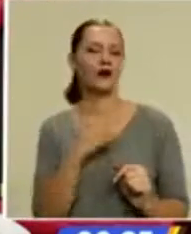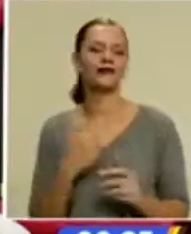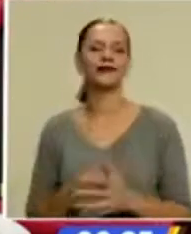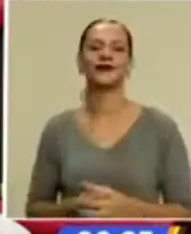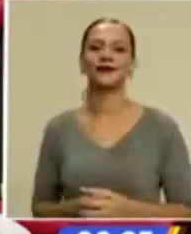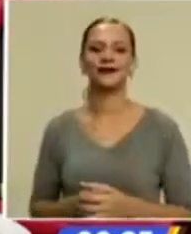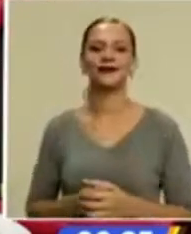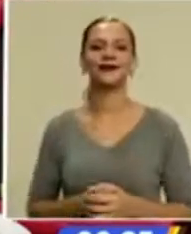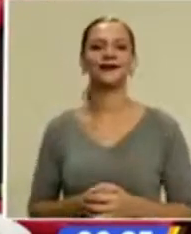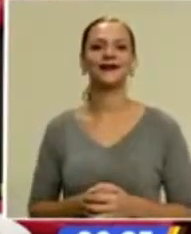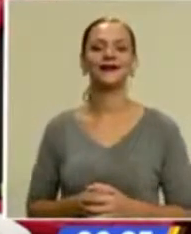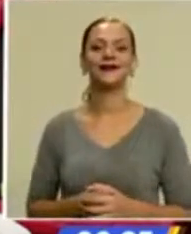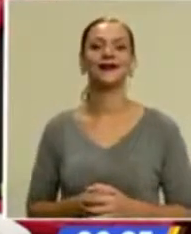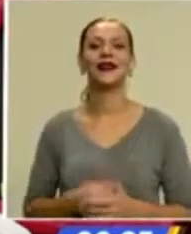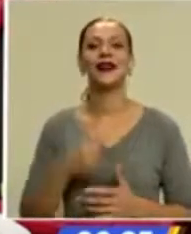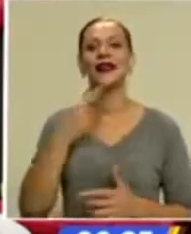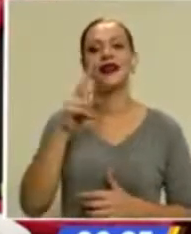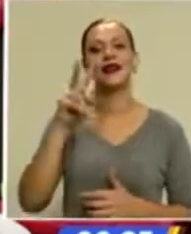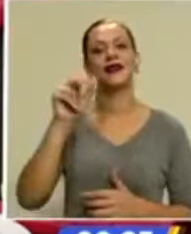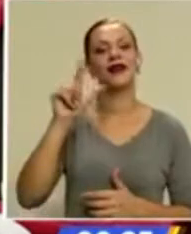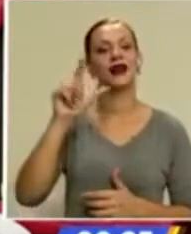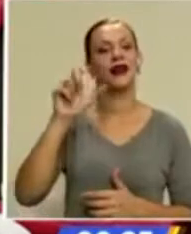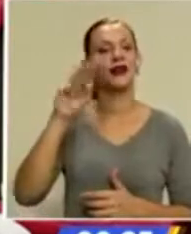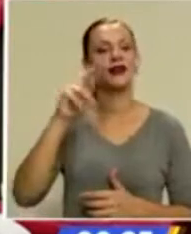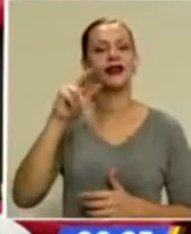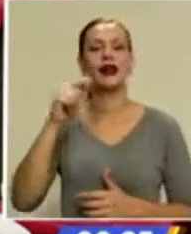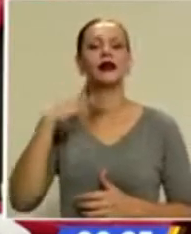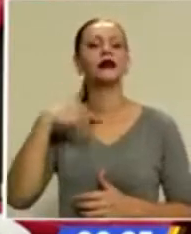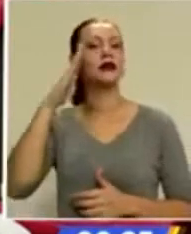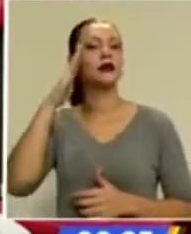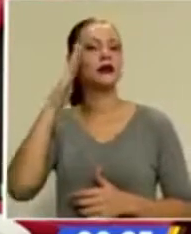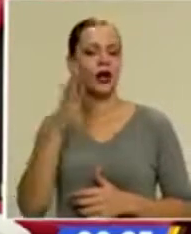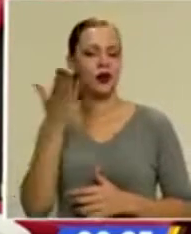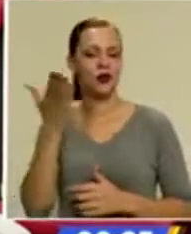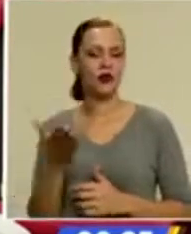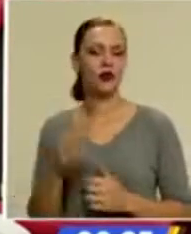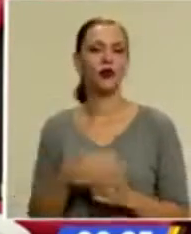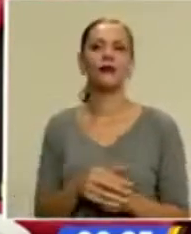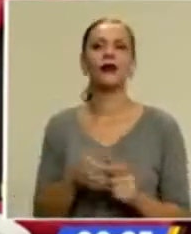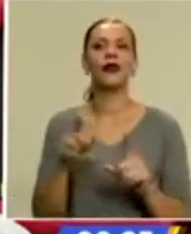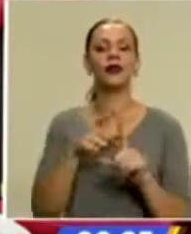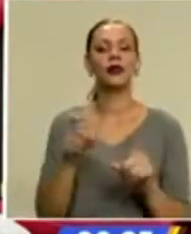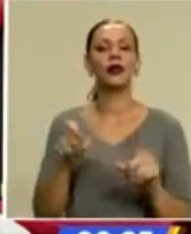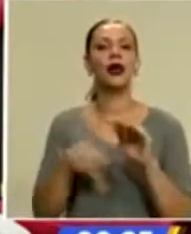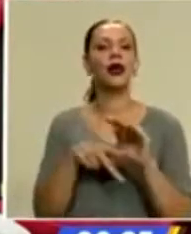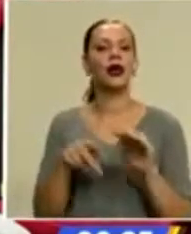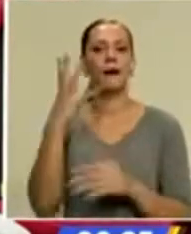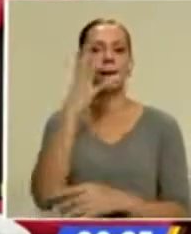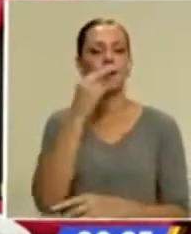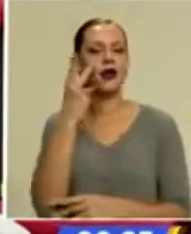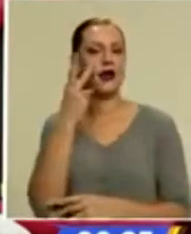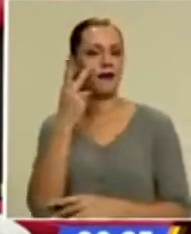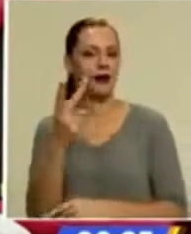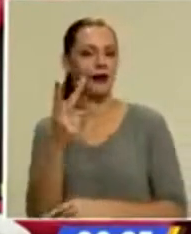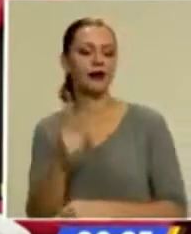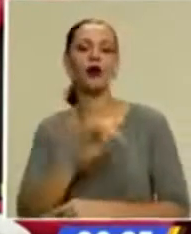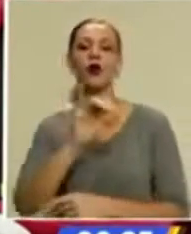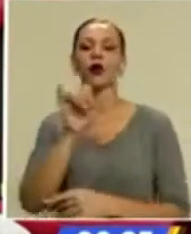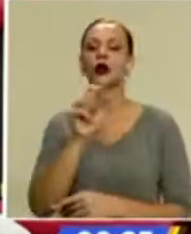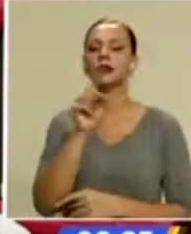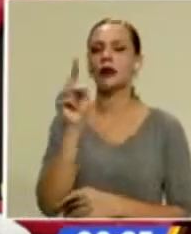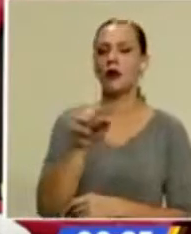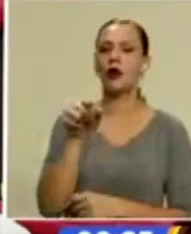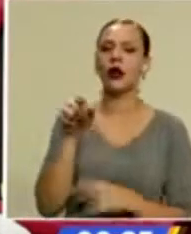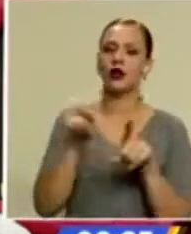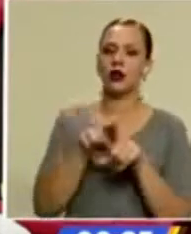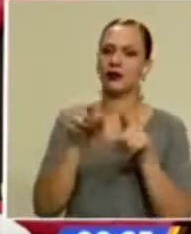No. Dice Valentina Salazar, un saludo para ella, de Materno de Bellavista. Julián Zamora, que también